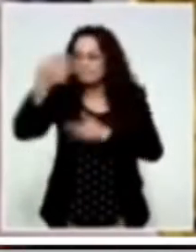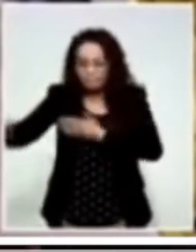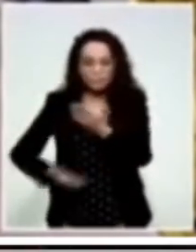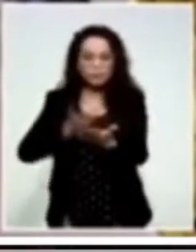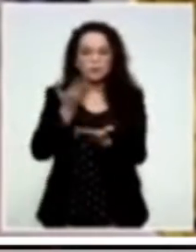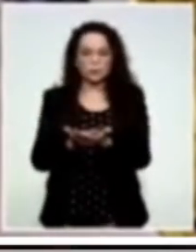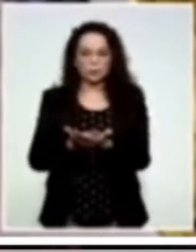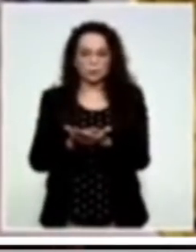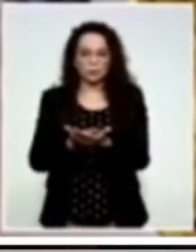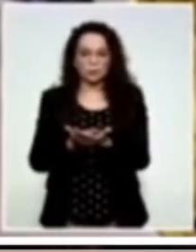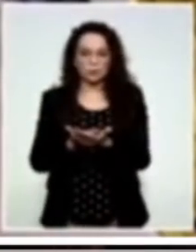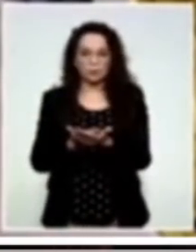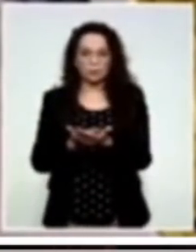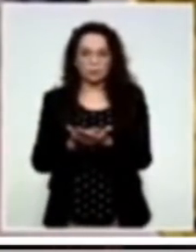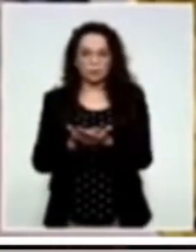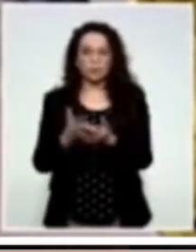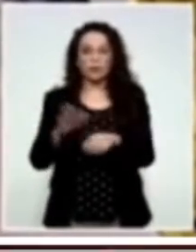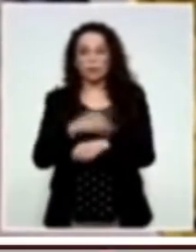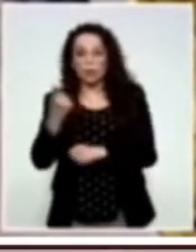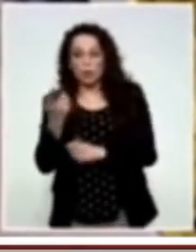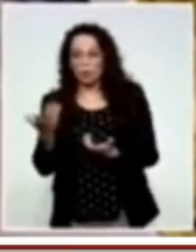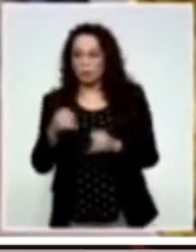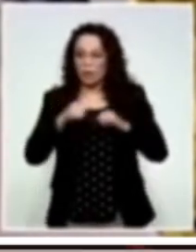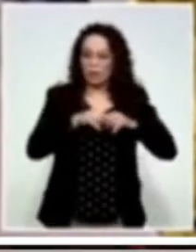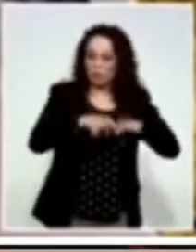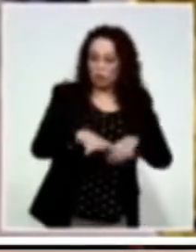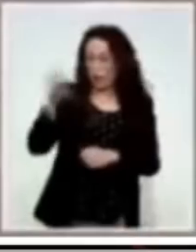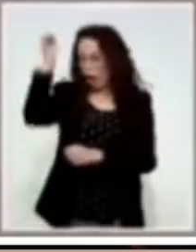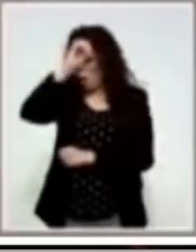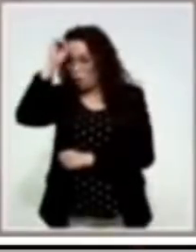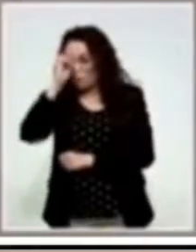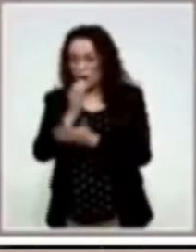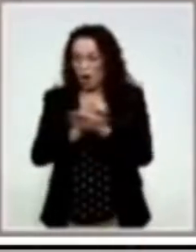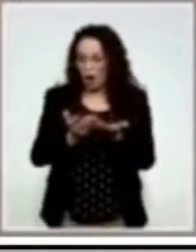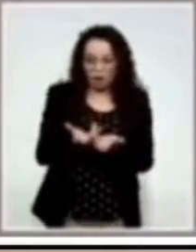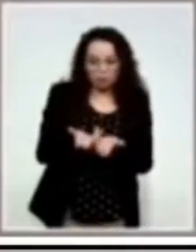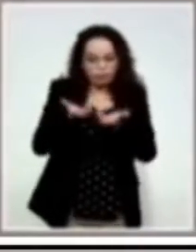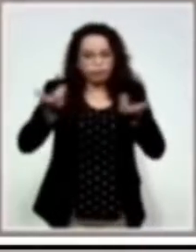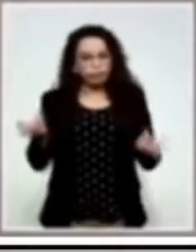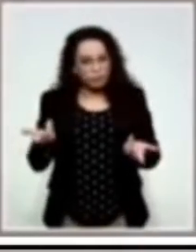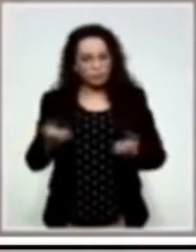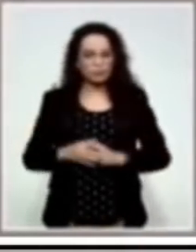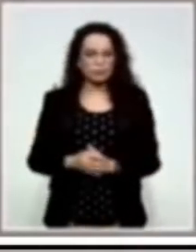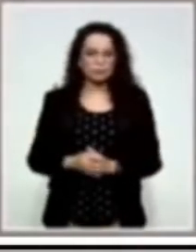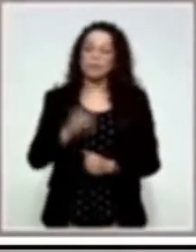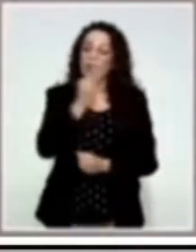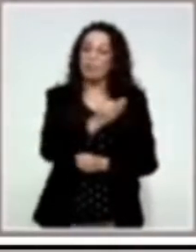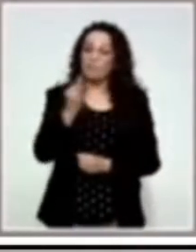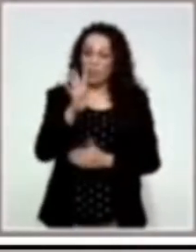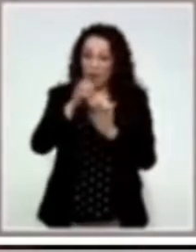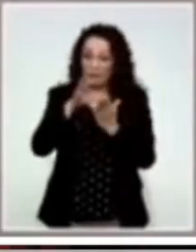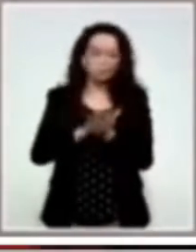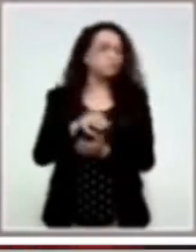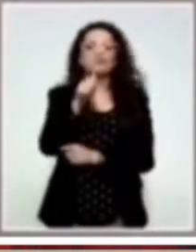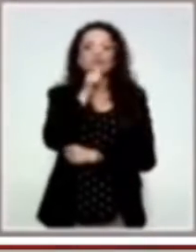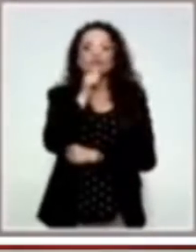se separe la división entre la opinión y la información? Todavía no tenemos fecha para ver ese asunto. Como ustedes han visto, hemos tenido